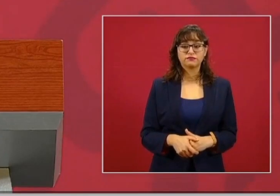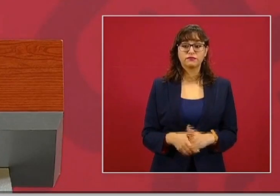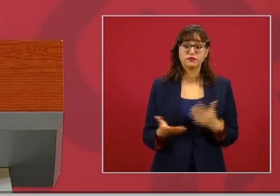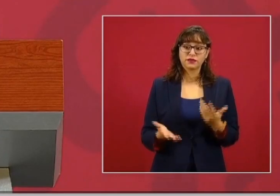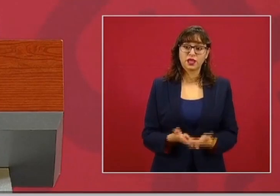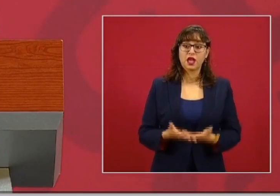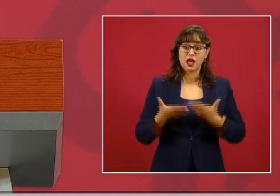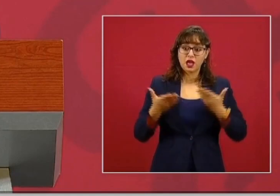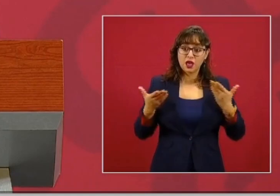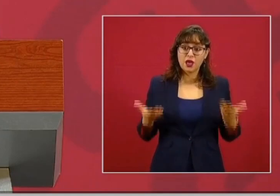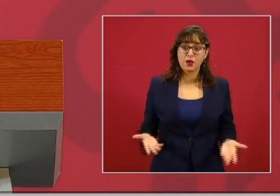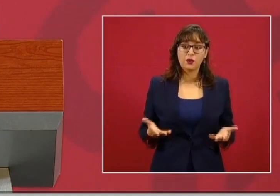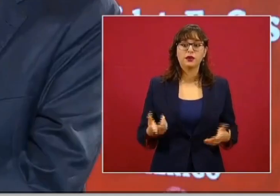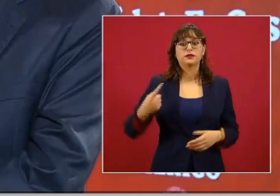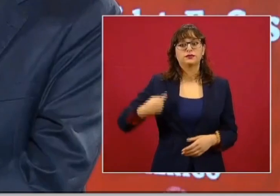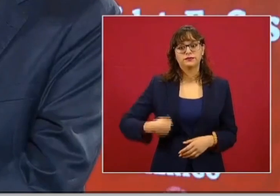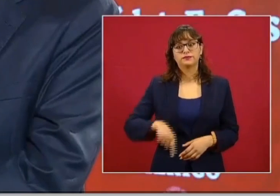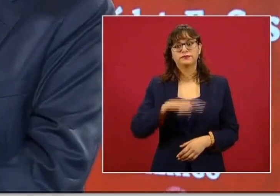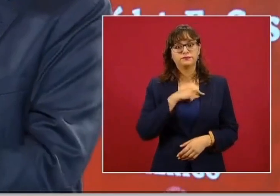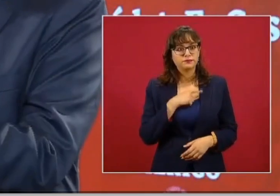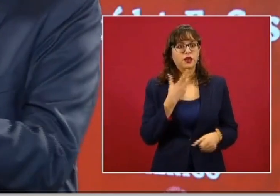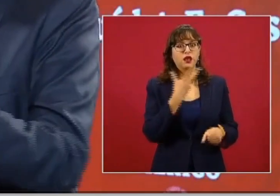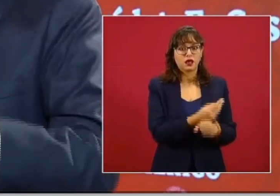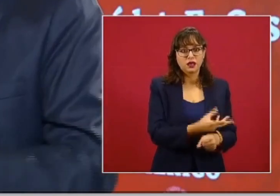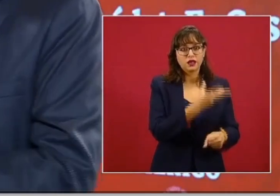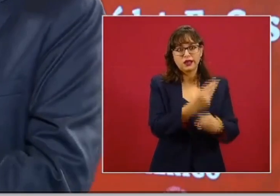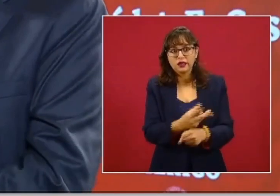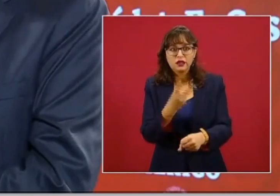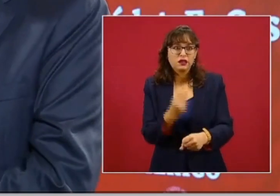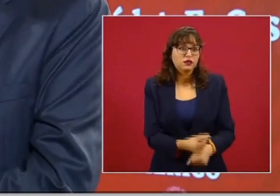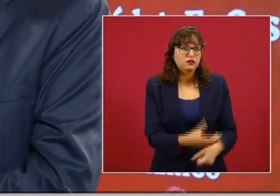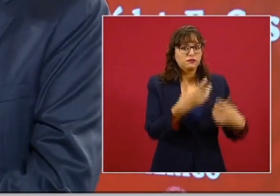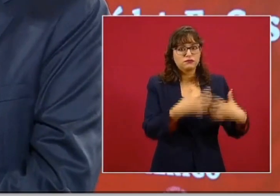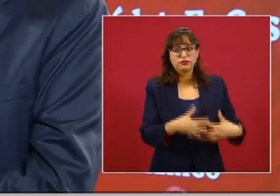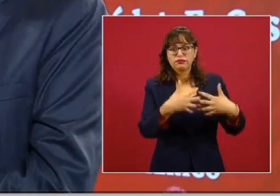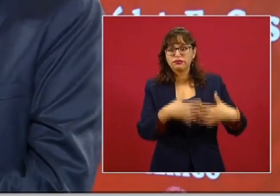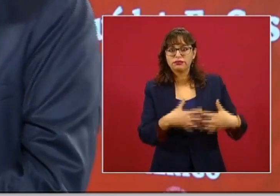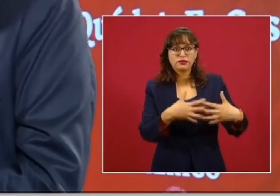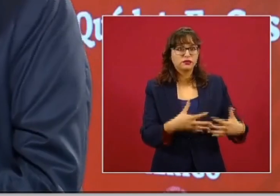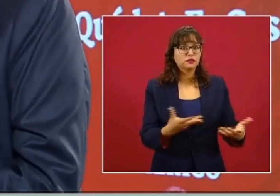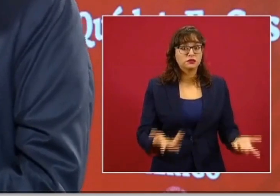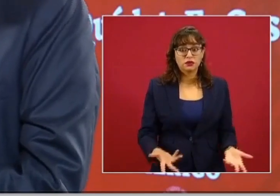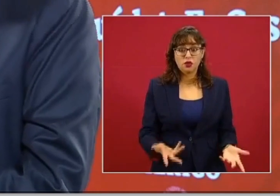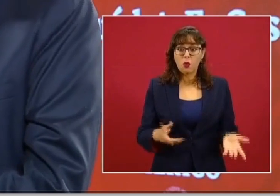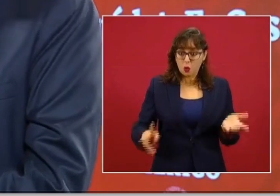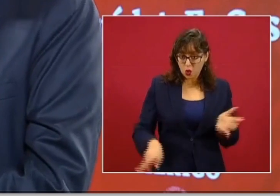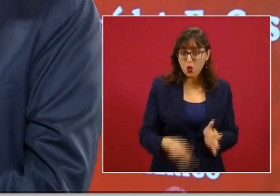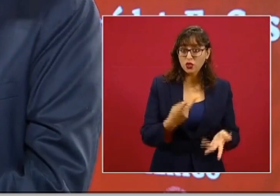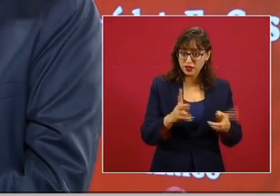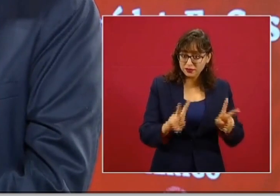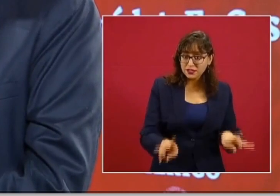O sea, lo que costaba realmente la planta, más el sobreprecio, más lo